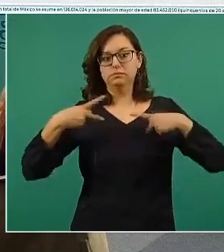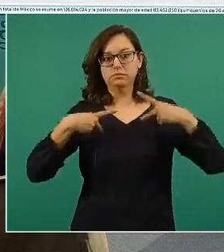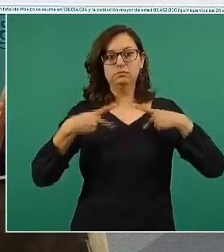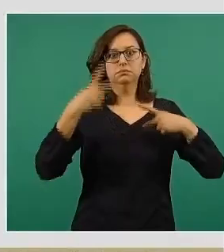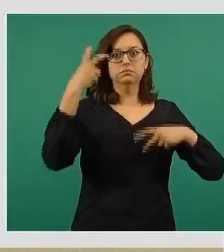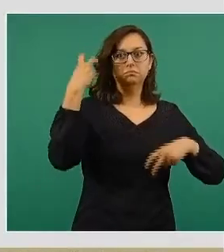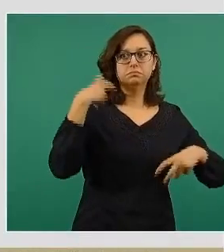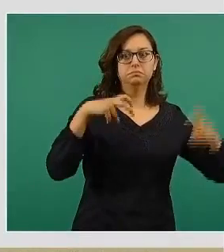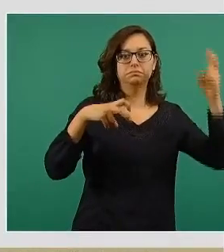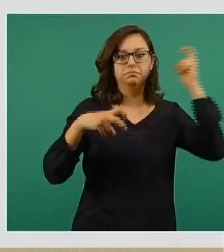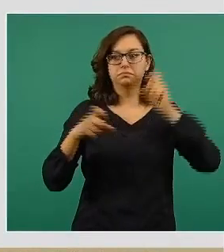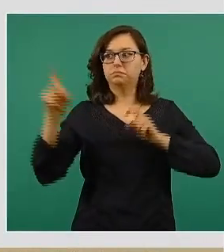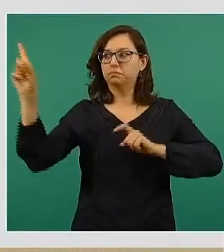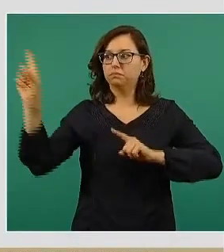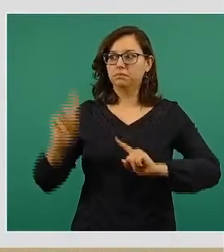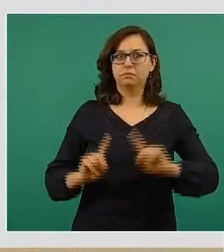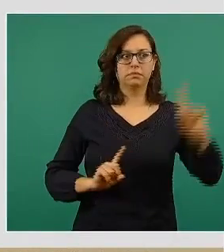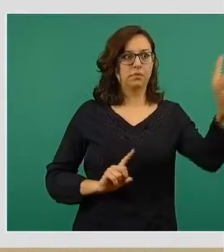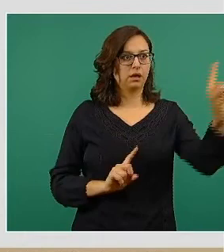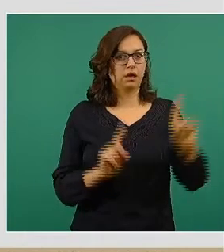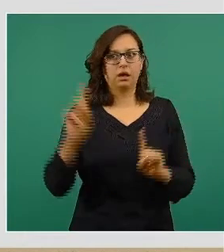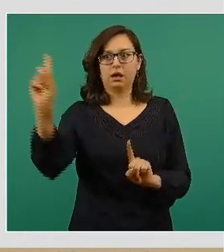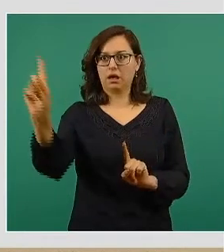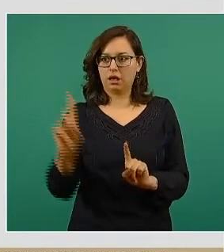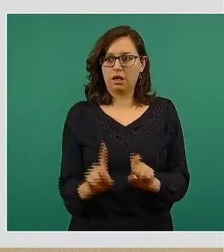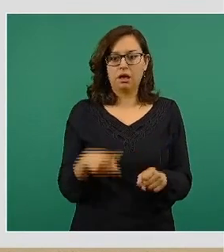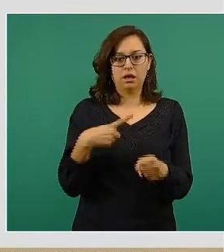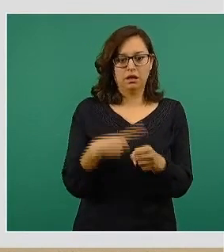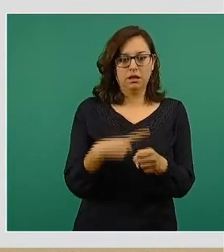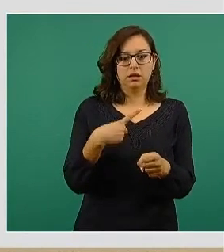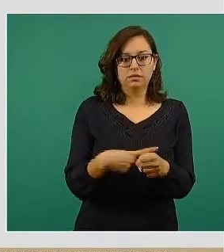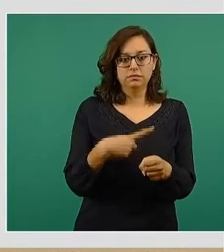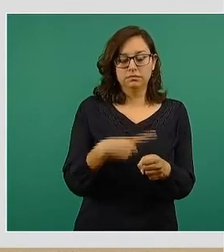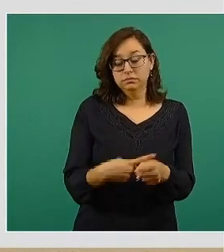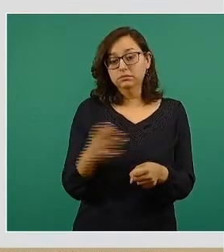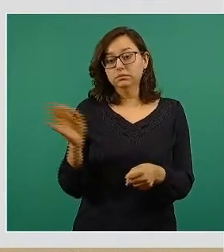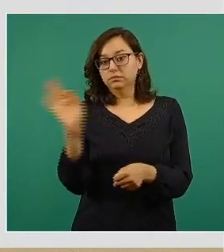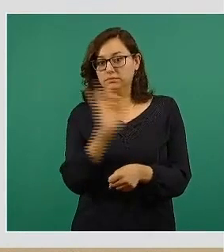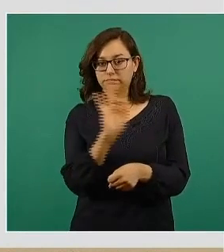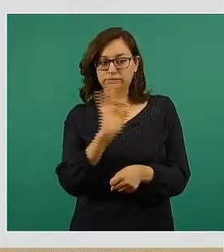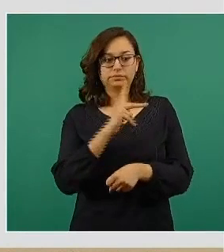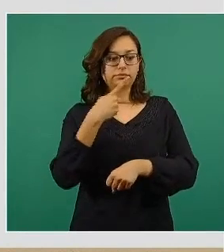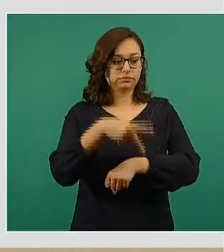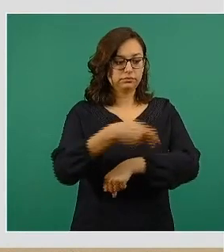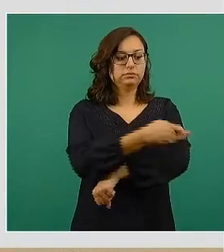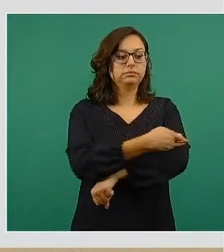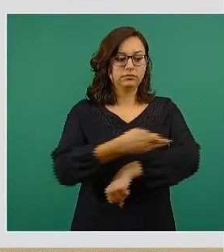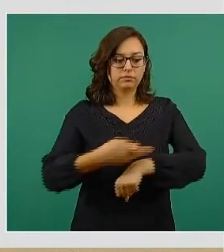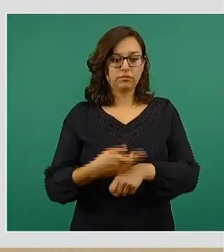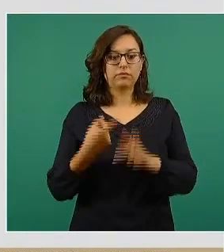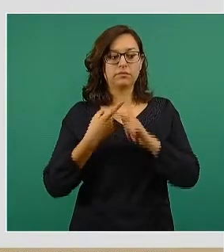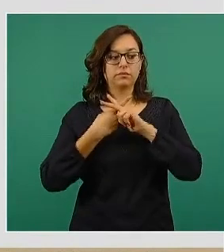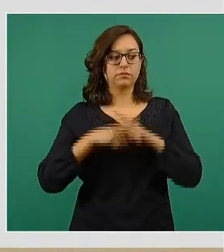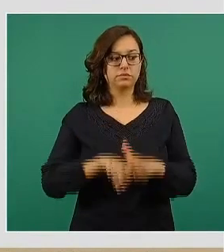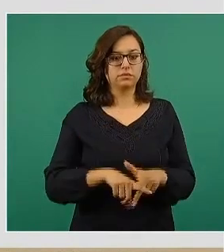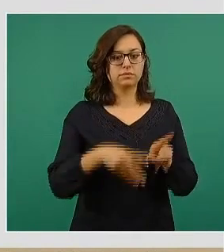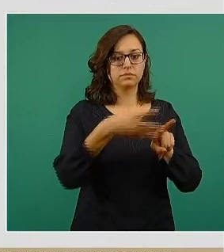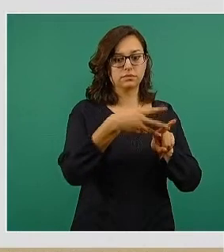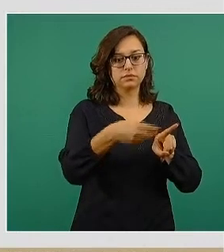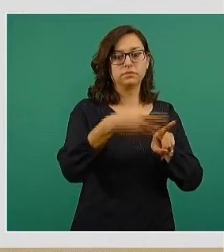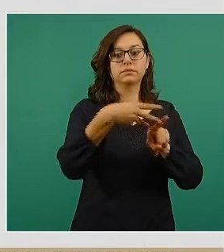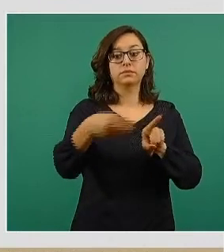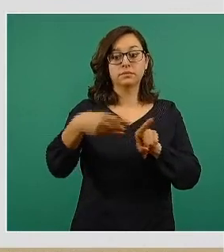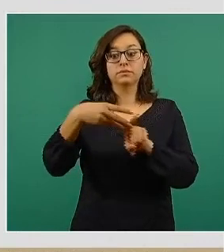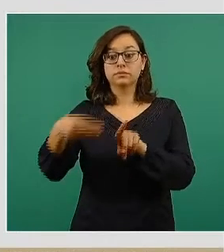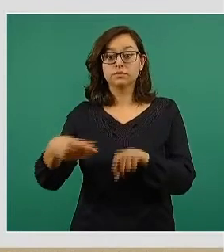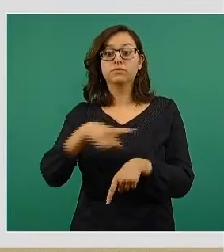brotes familiares, que serían la familia de estos casos importados, y en un momento determinado la principal medida